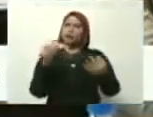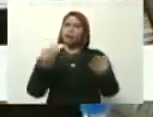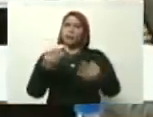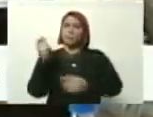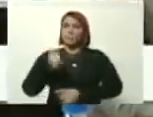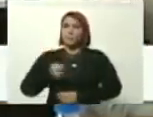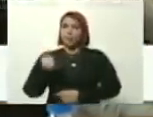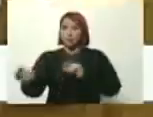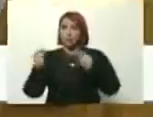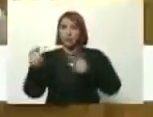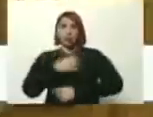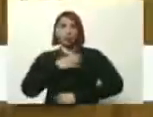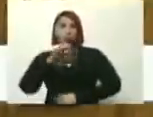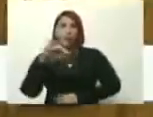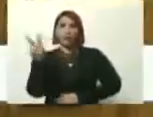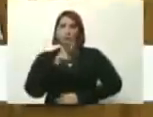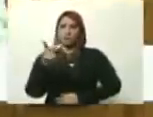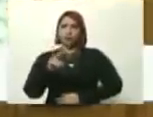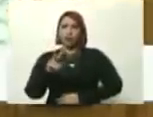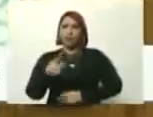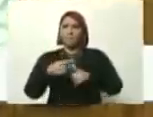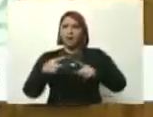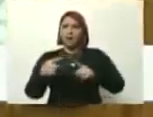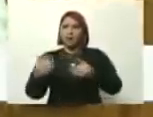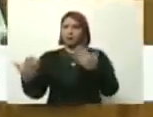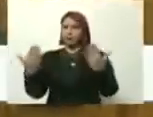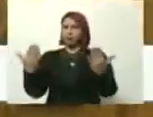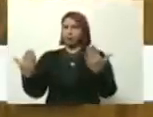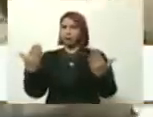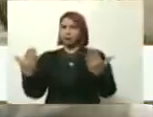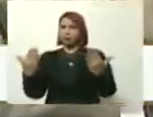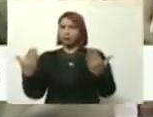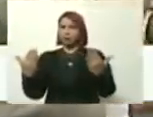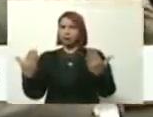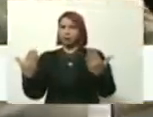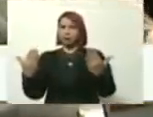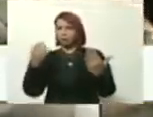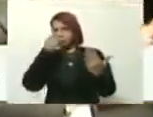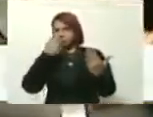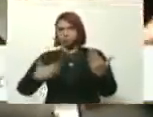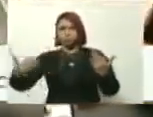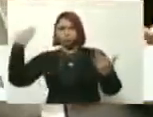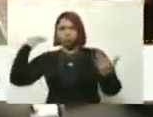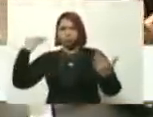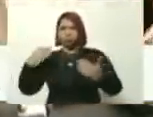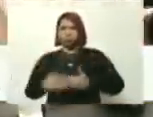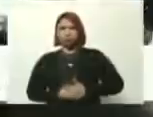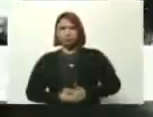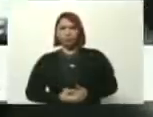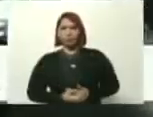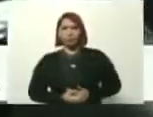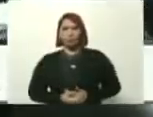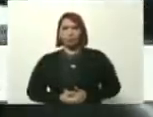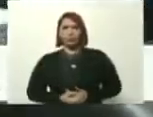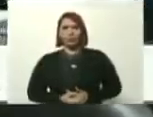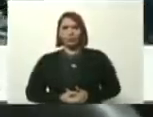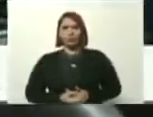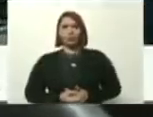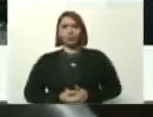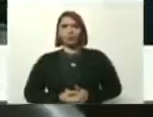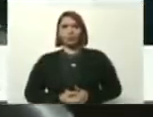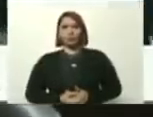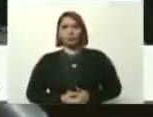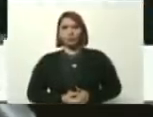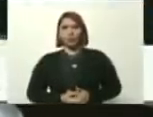de Venezuela, para contraponerlo a lo que fue el fratricidio y los apátridas